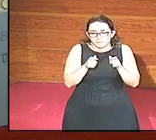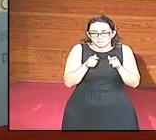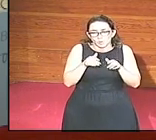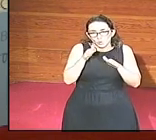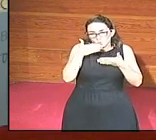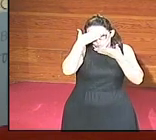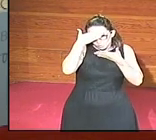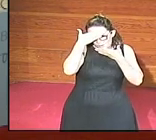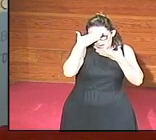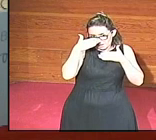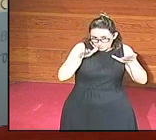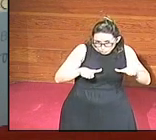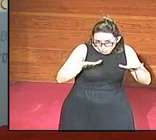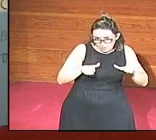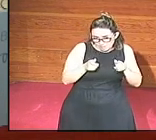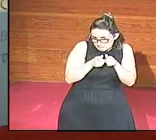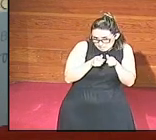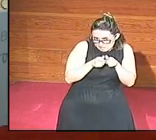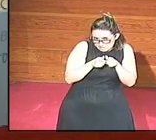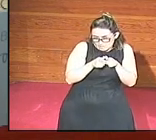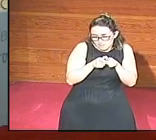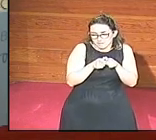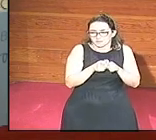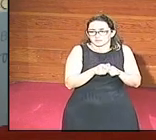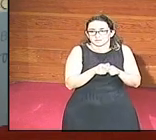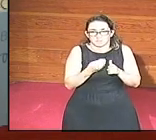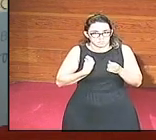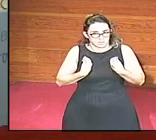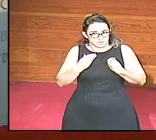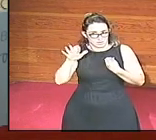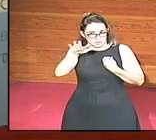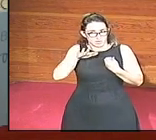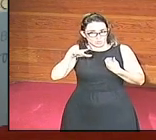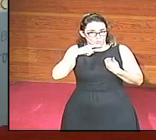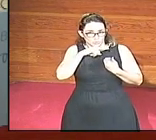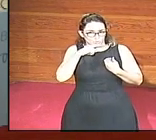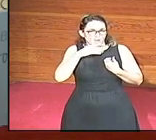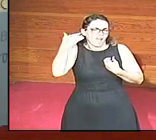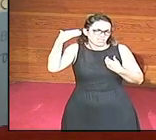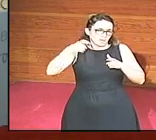en Rusia desde antes de que estuviera Rusia. De hecho, en algún tiempo creo que fueron hasta mayoría.